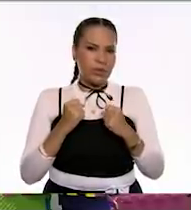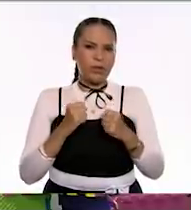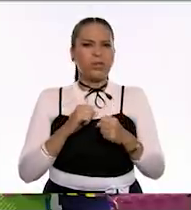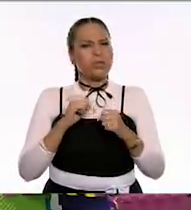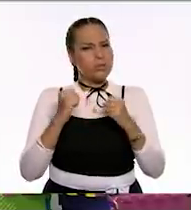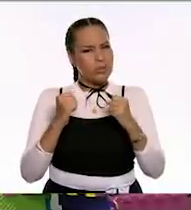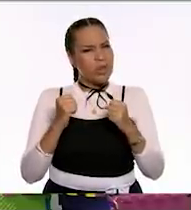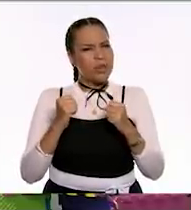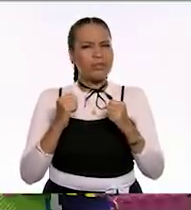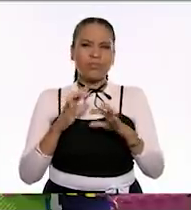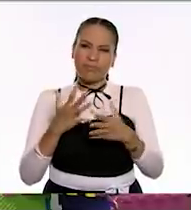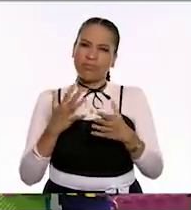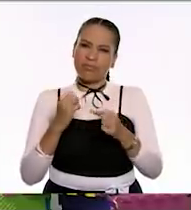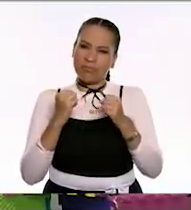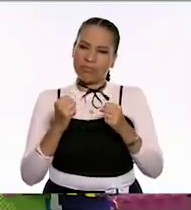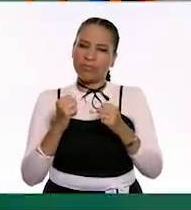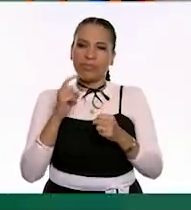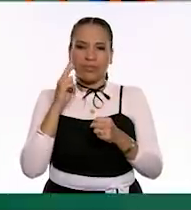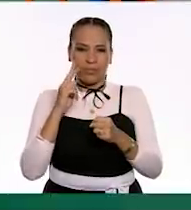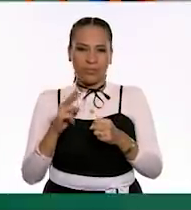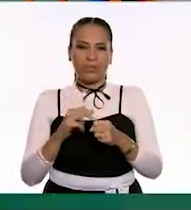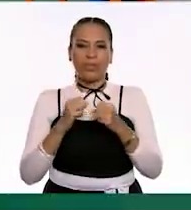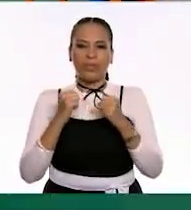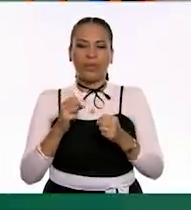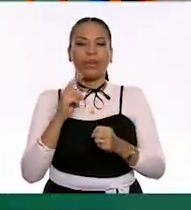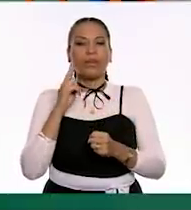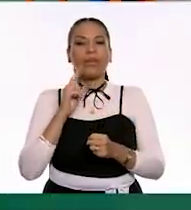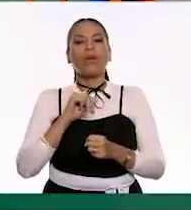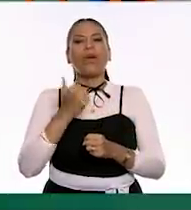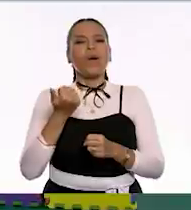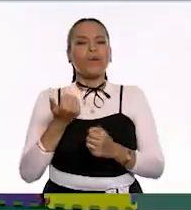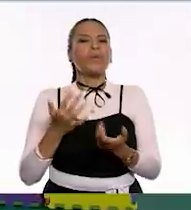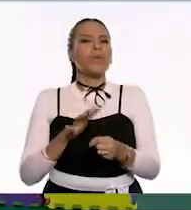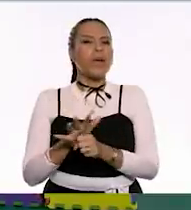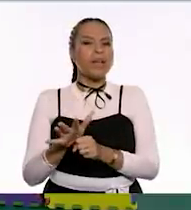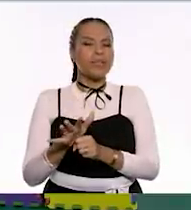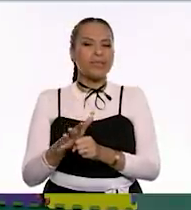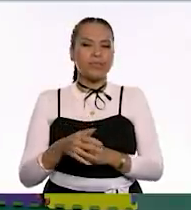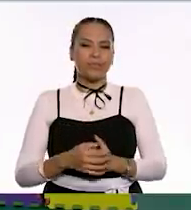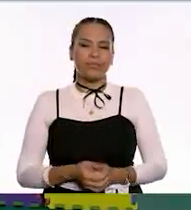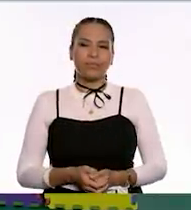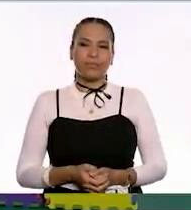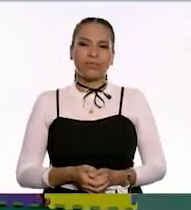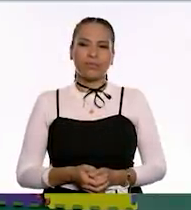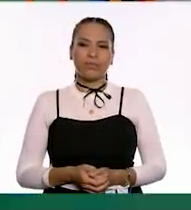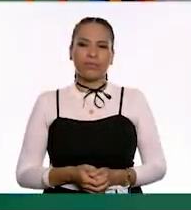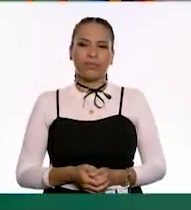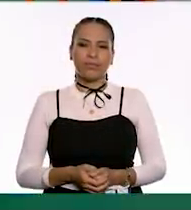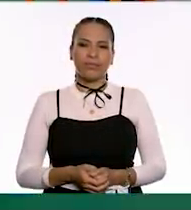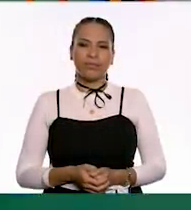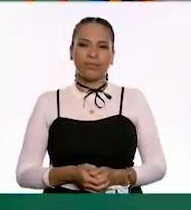más no, es, no es tan fuerte. Fuerte. Entonces este vamos a ponerlo como fuerte. Fuerte. Vamos con otro más. Vamos con otro más y este.